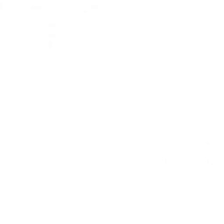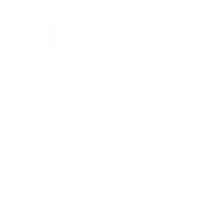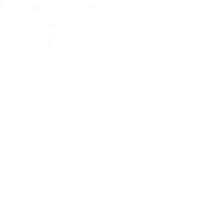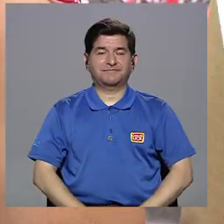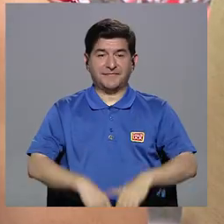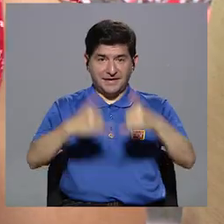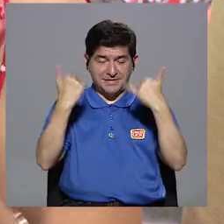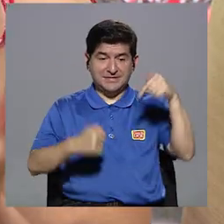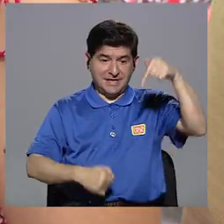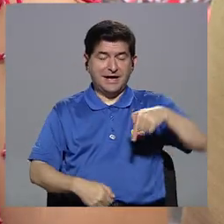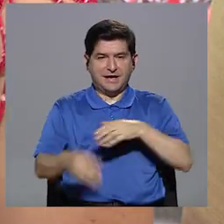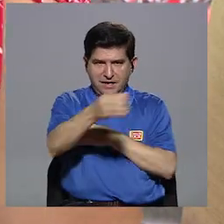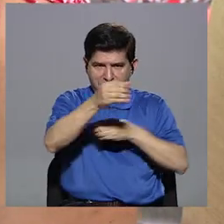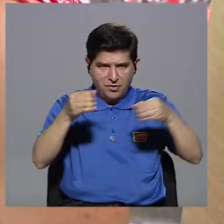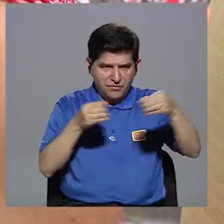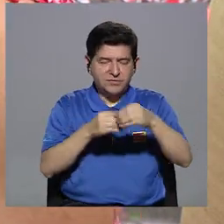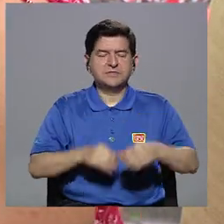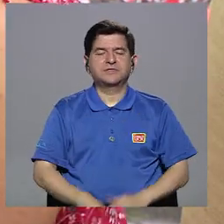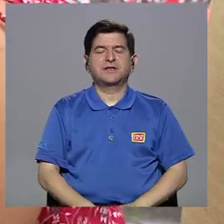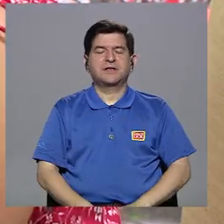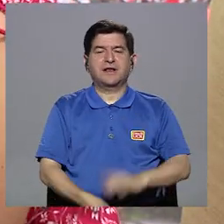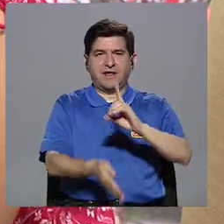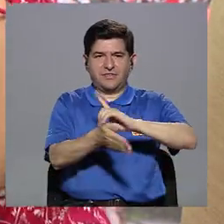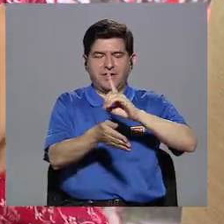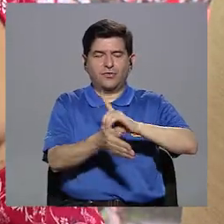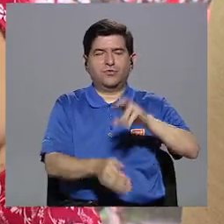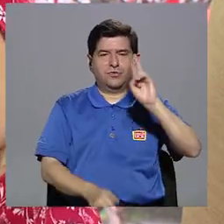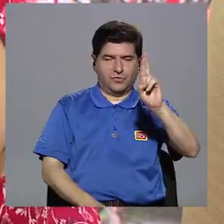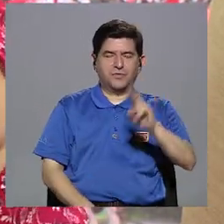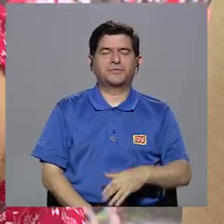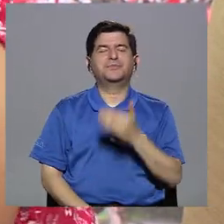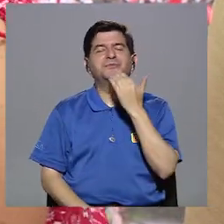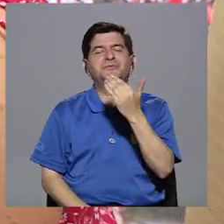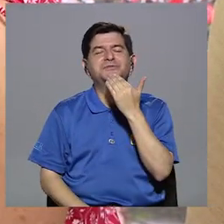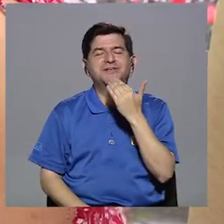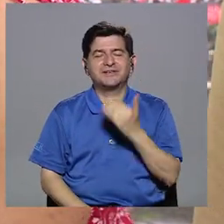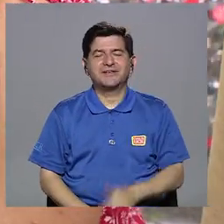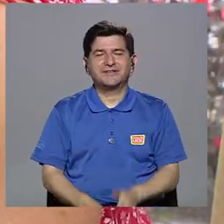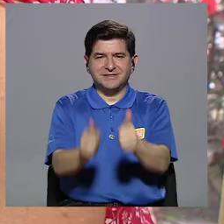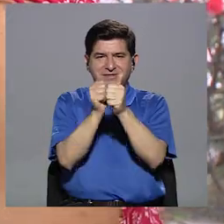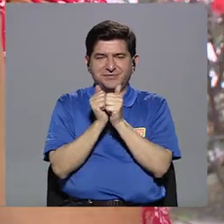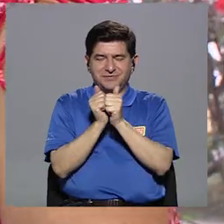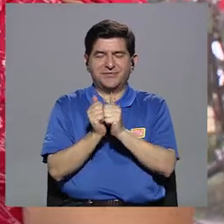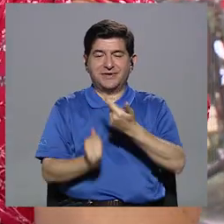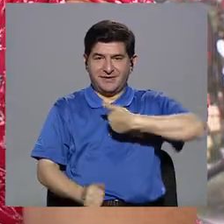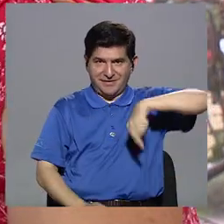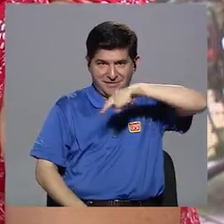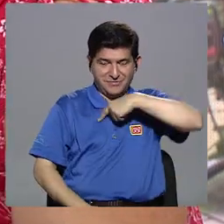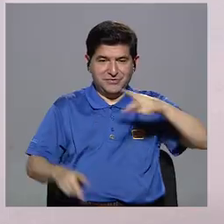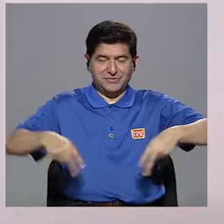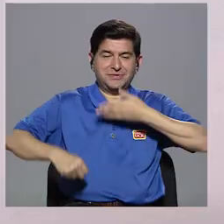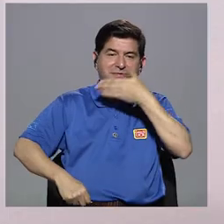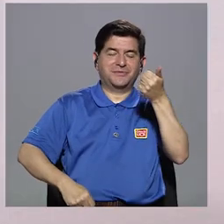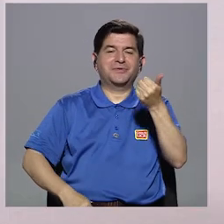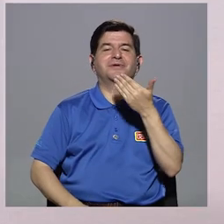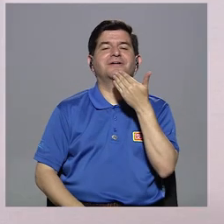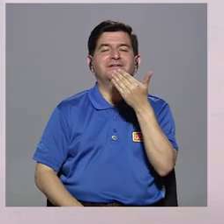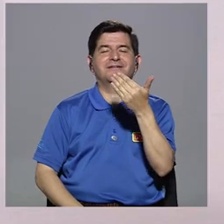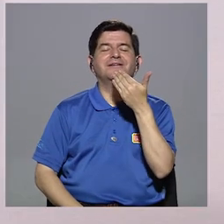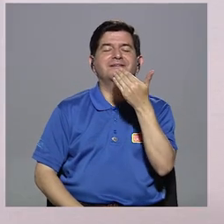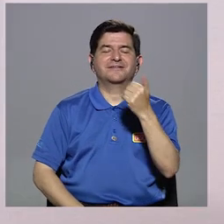ya estamos aquí el doctor en ramírez muchísimas gracias doctor por estar con nosotros en vivo y mejor muchas